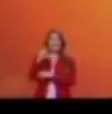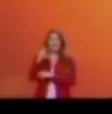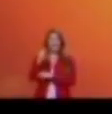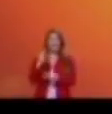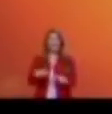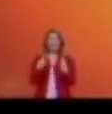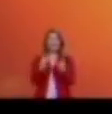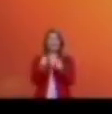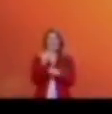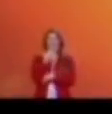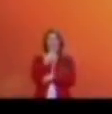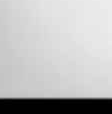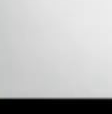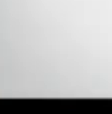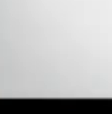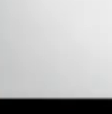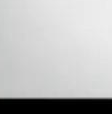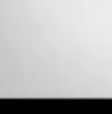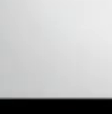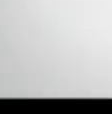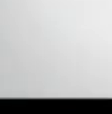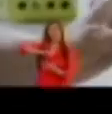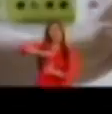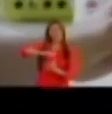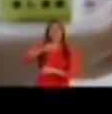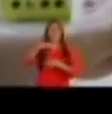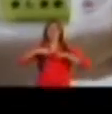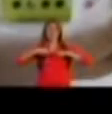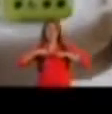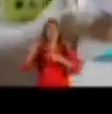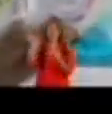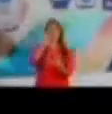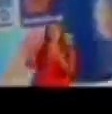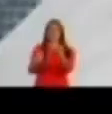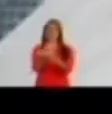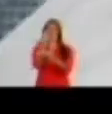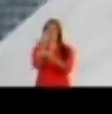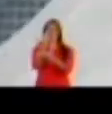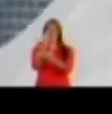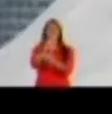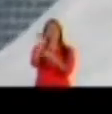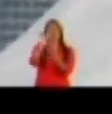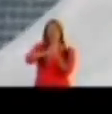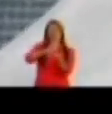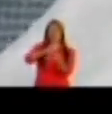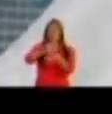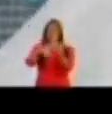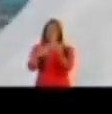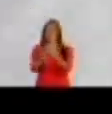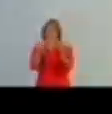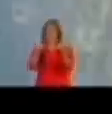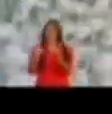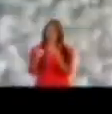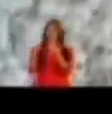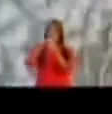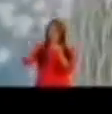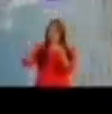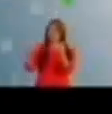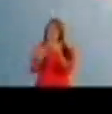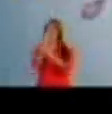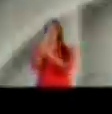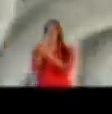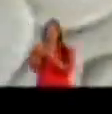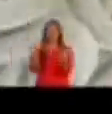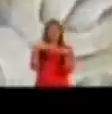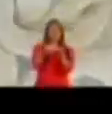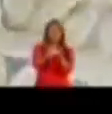Ciclón, la vida es full color. Nuevo detergente en polvo Lava Todo, con sistema eficiente de lavado que